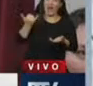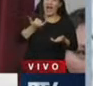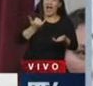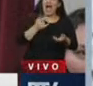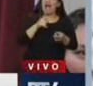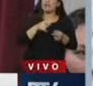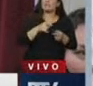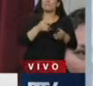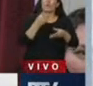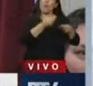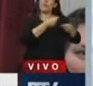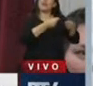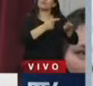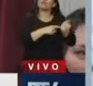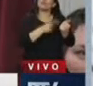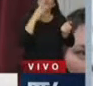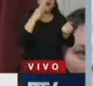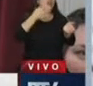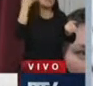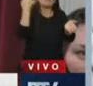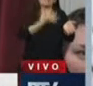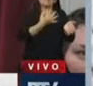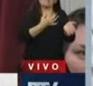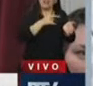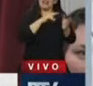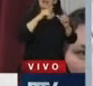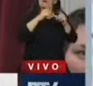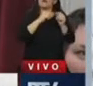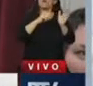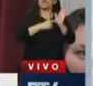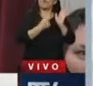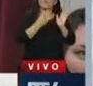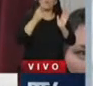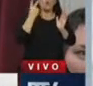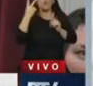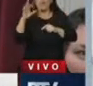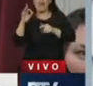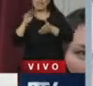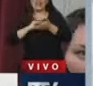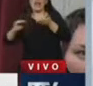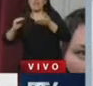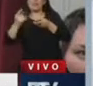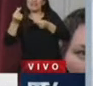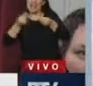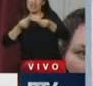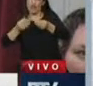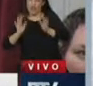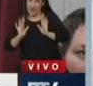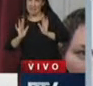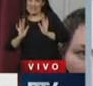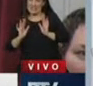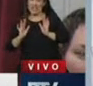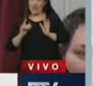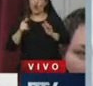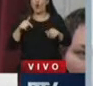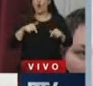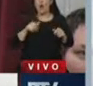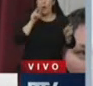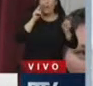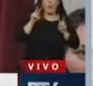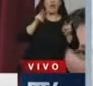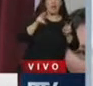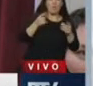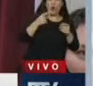ellos, la política económica la define el que ganó, no el que pierde. Por lo tanto, ellos tienen derecho a definir su política económica. Nosotros somos la oposición que tiene que